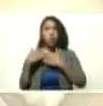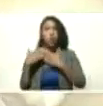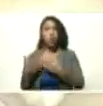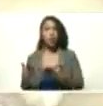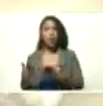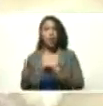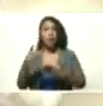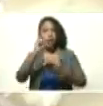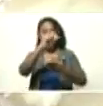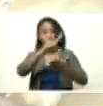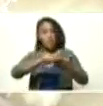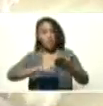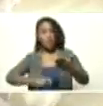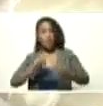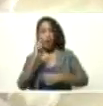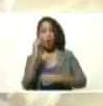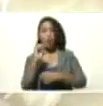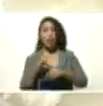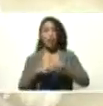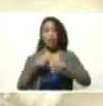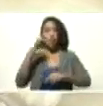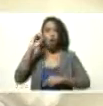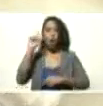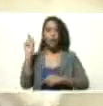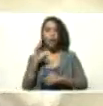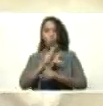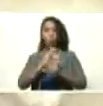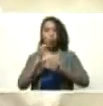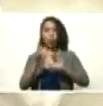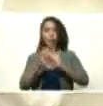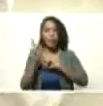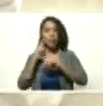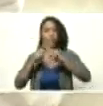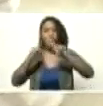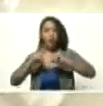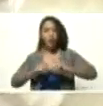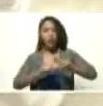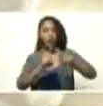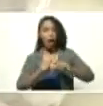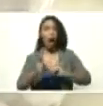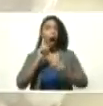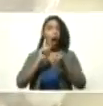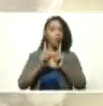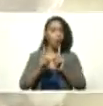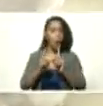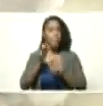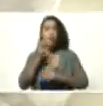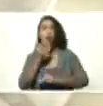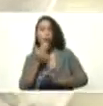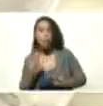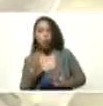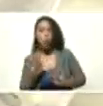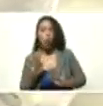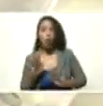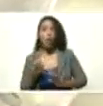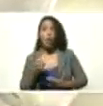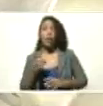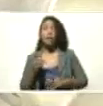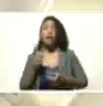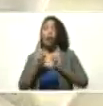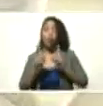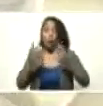las listas de la UNESCO del patrimonio cultural e inmaterial son diversas. Hay unas, por ejemplo, de las buenas